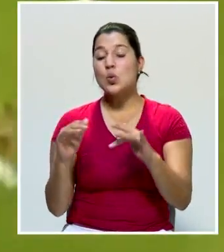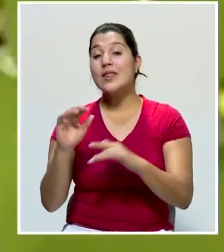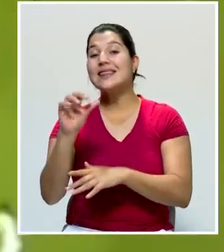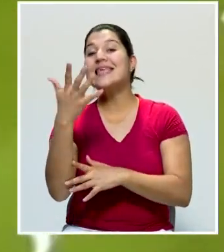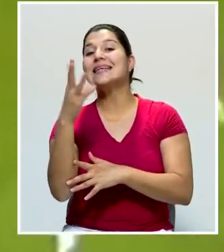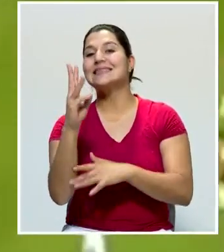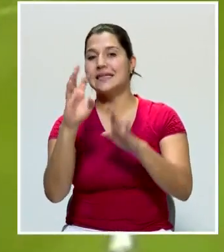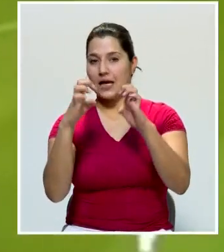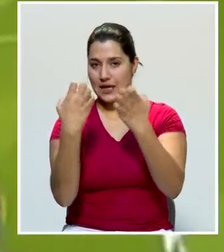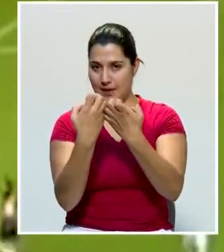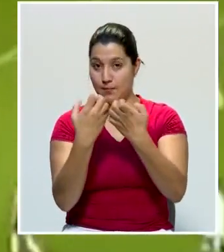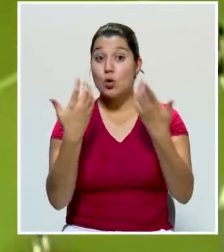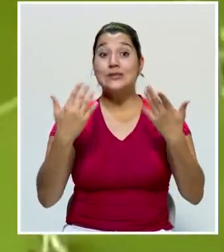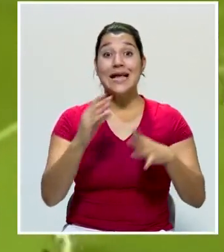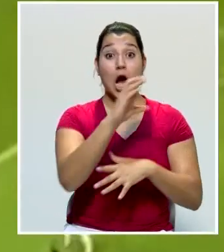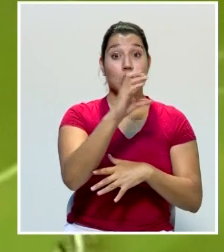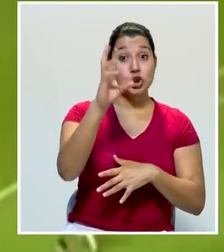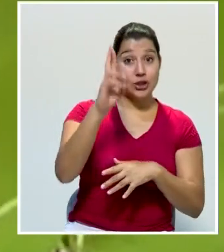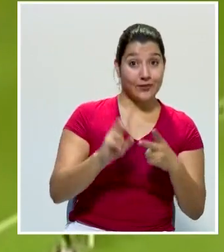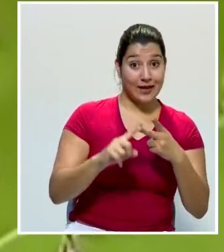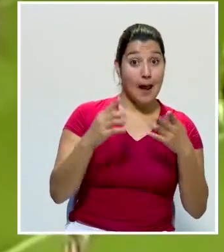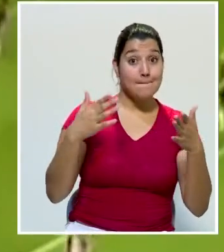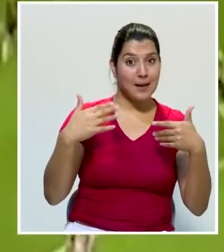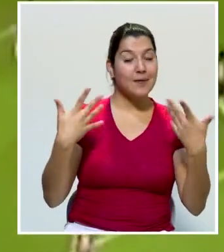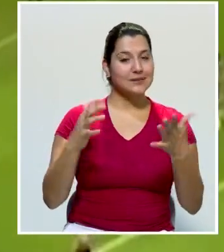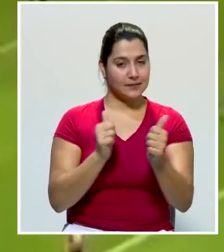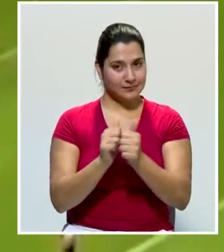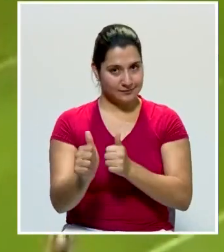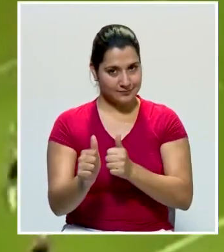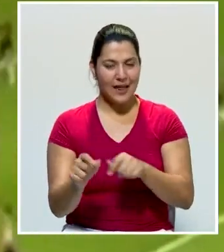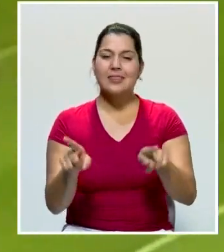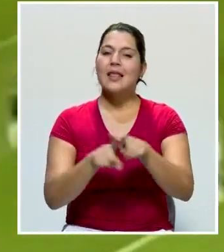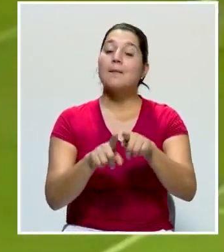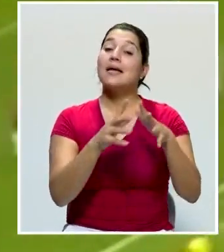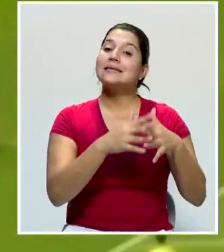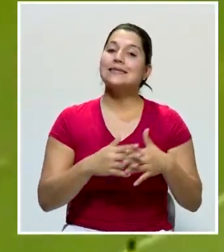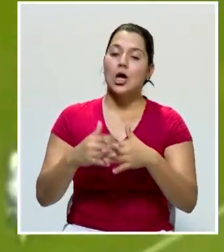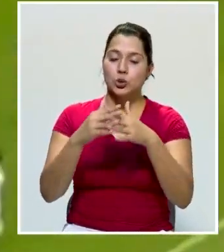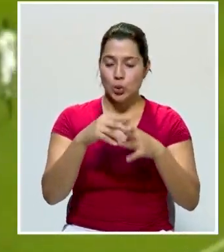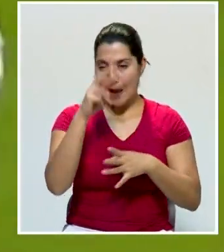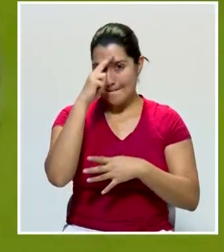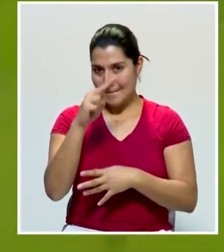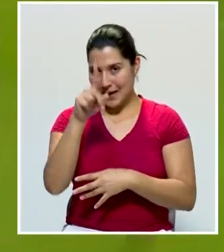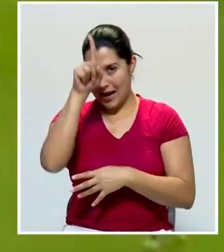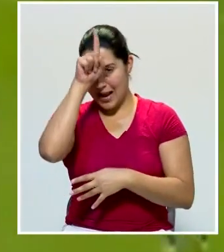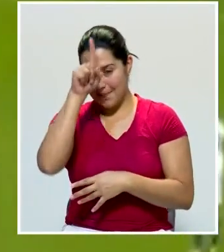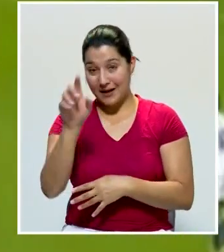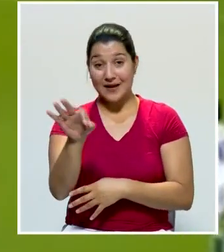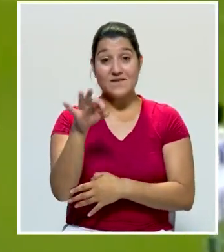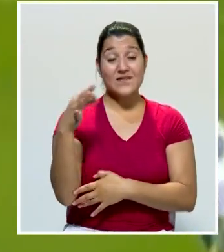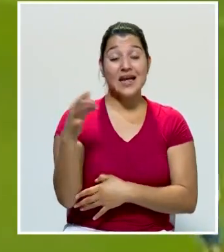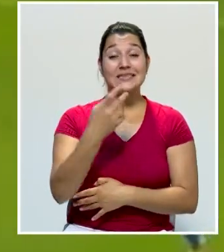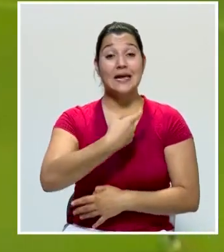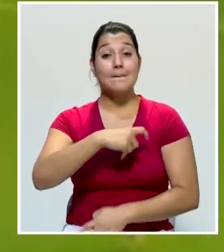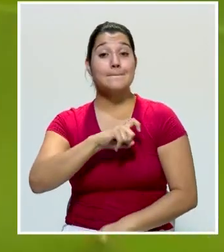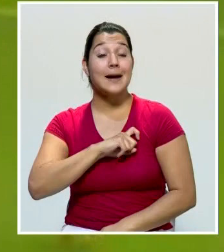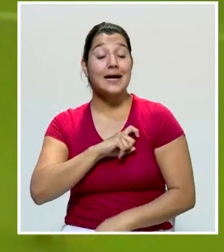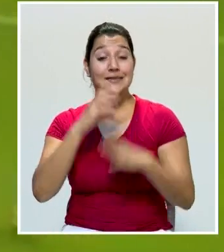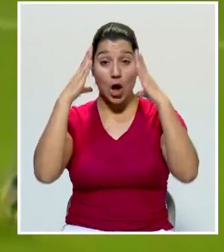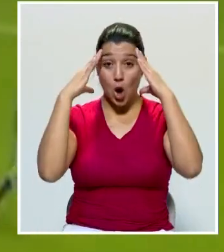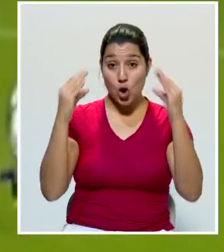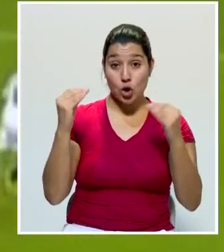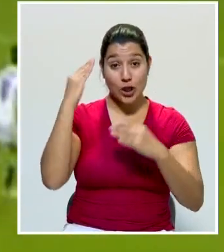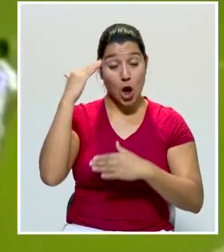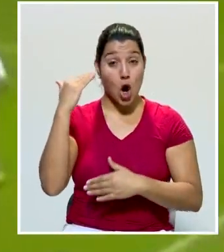Costa Rica y Panamá por ser las anfitrionas, así como Estados Unidos, México, Alemania, Francia, España,